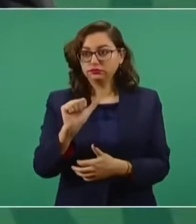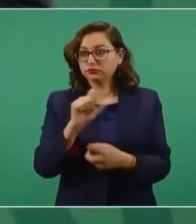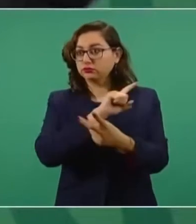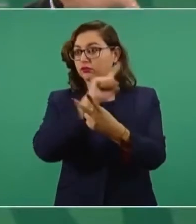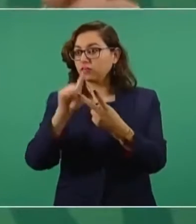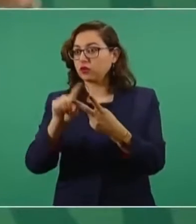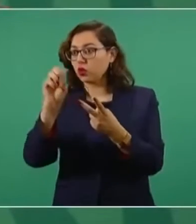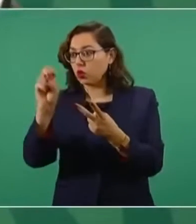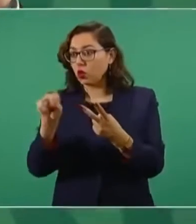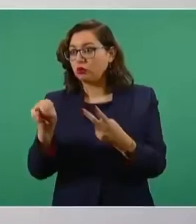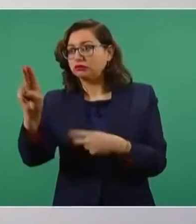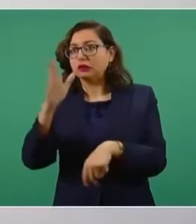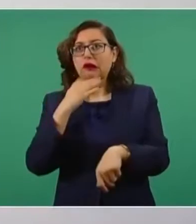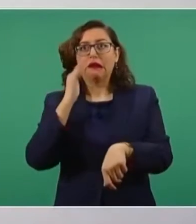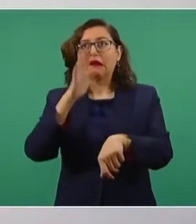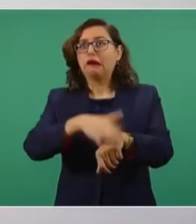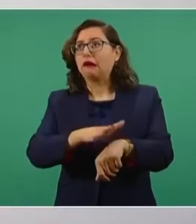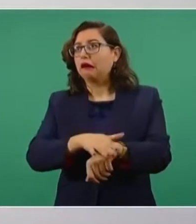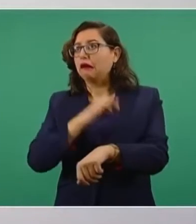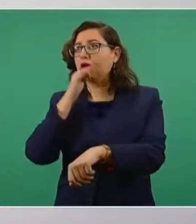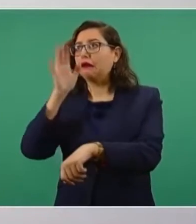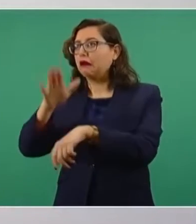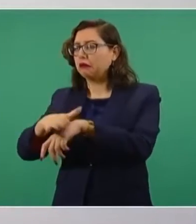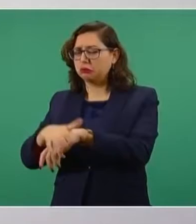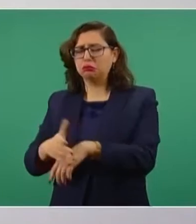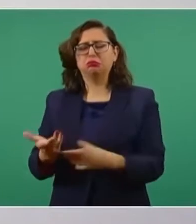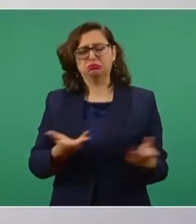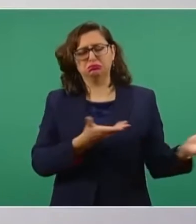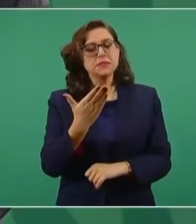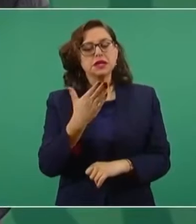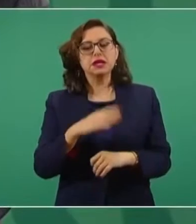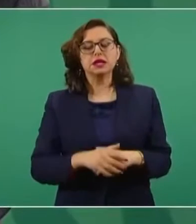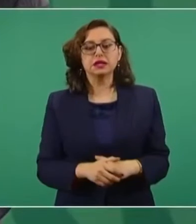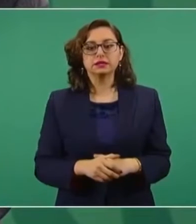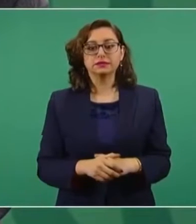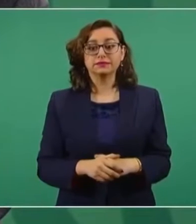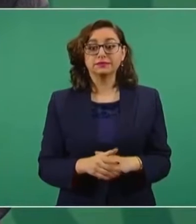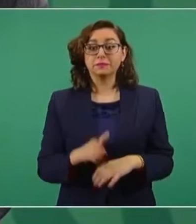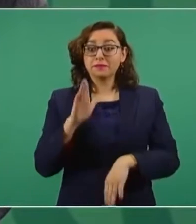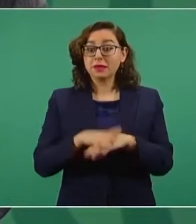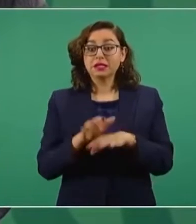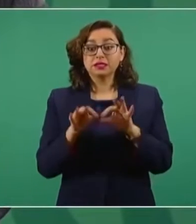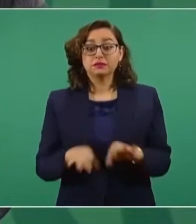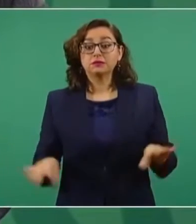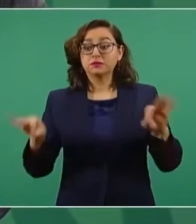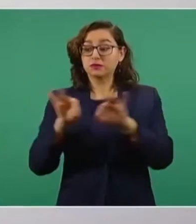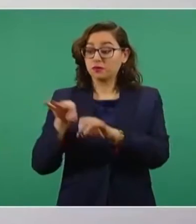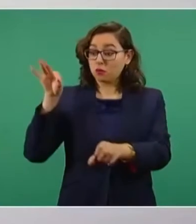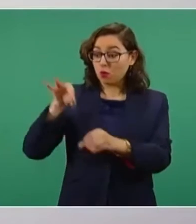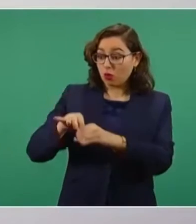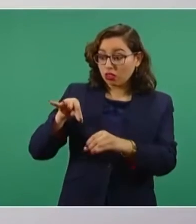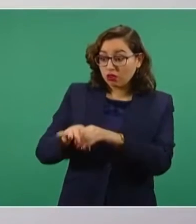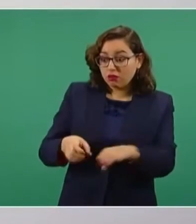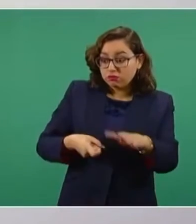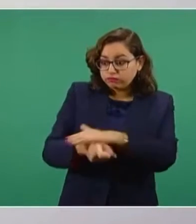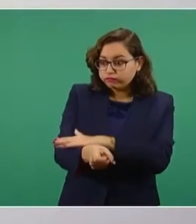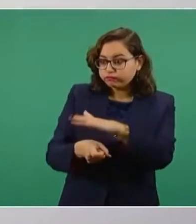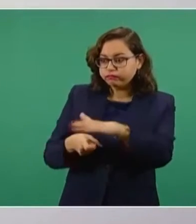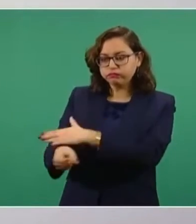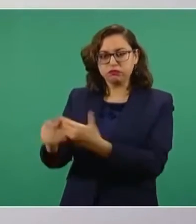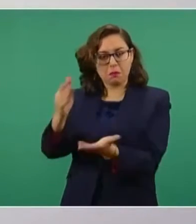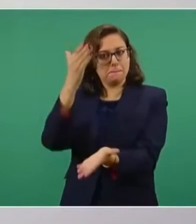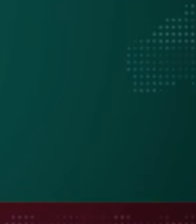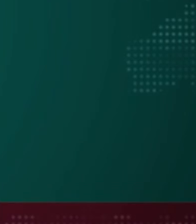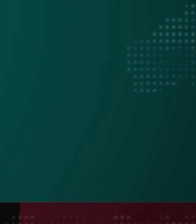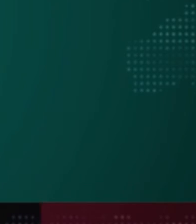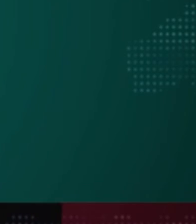a cualquier organismo internacional. López Obrador indicó que es una responsabilidad el